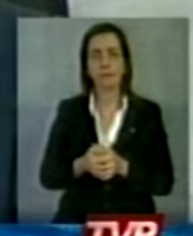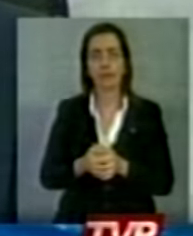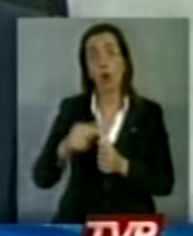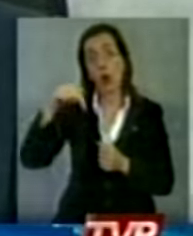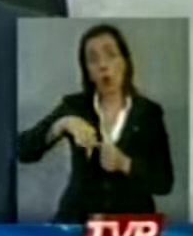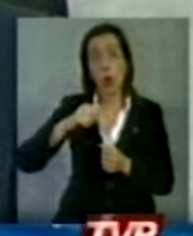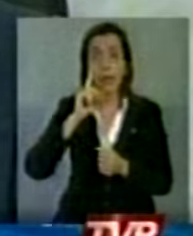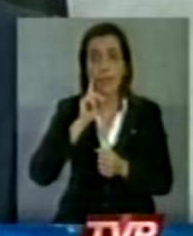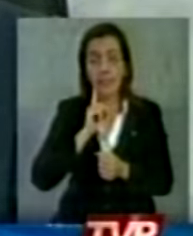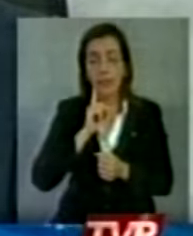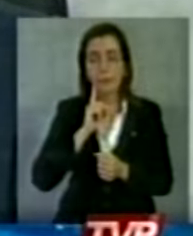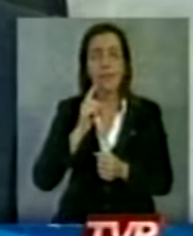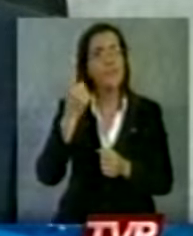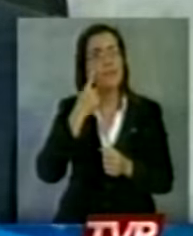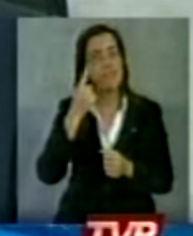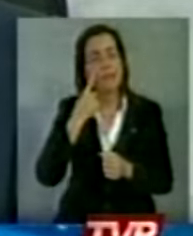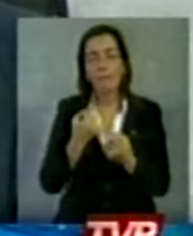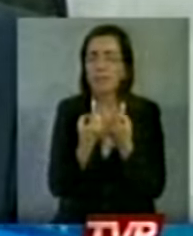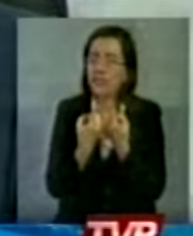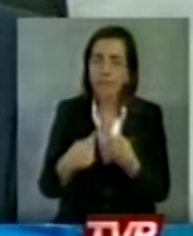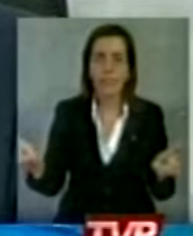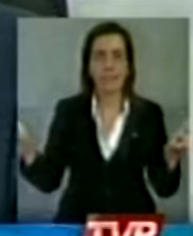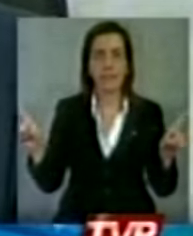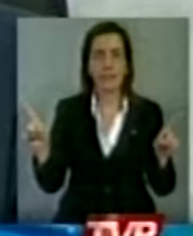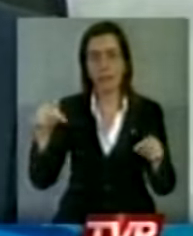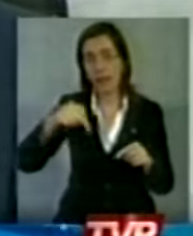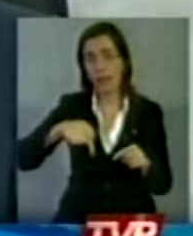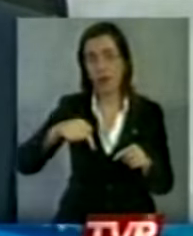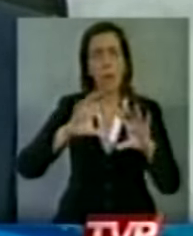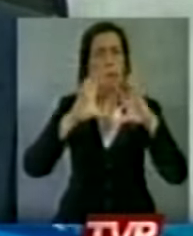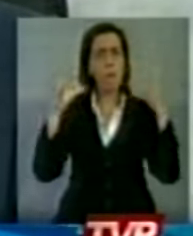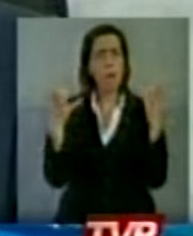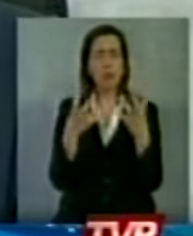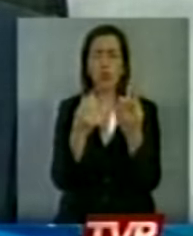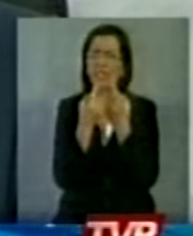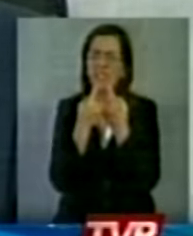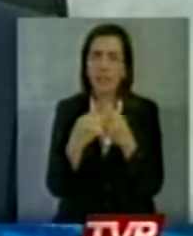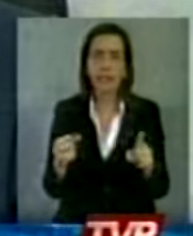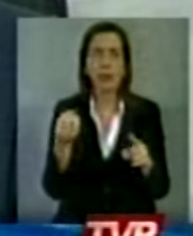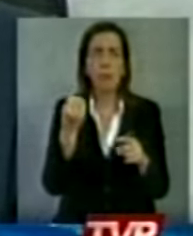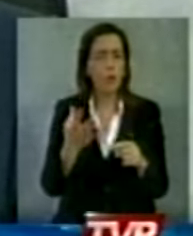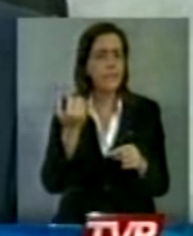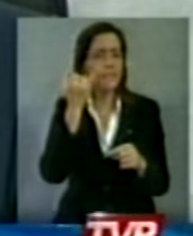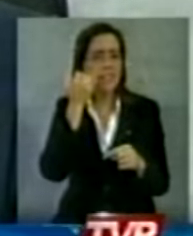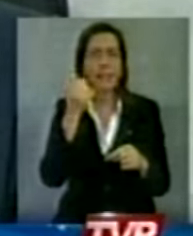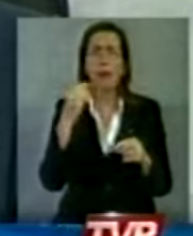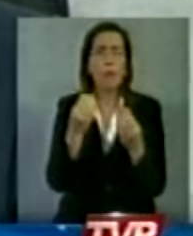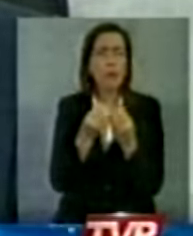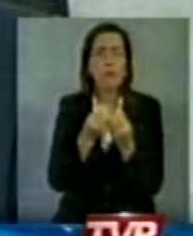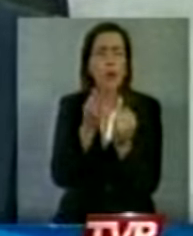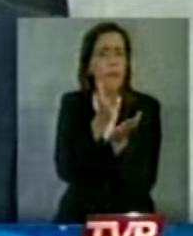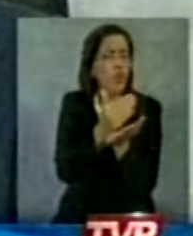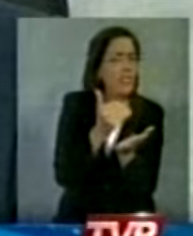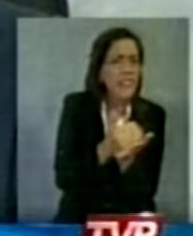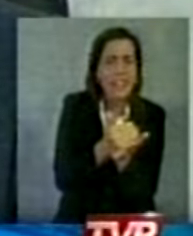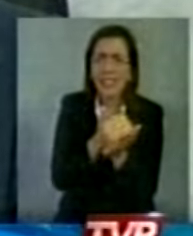Hoy vivimos en un mundo muy distinto, un mundo que ha superado largamente las fronteras